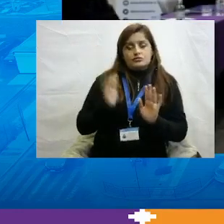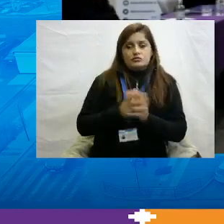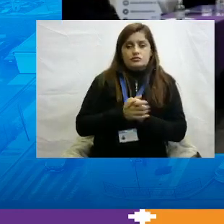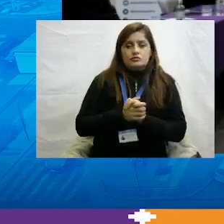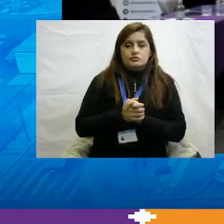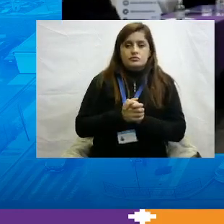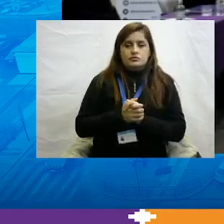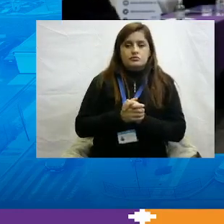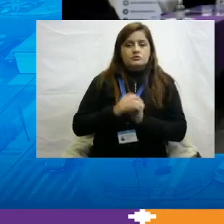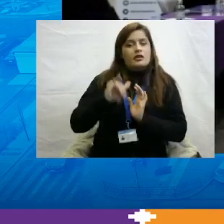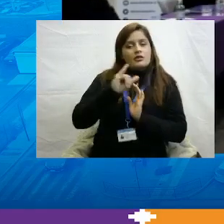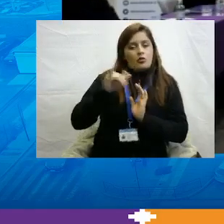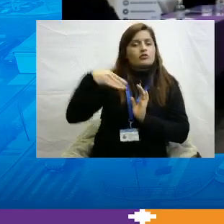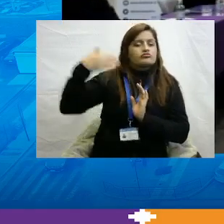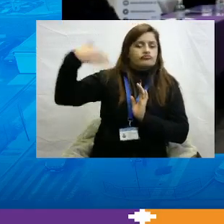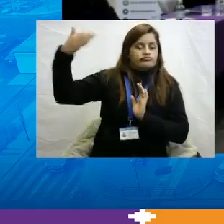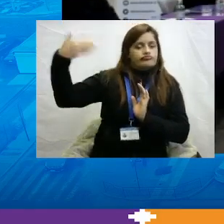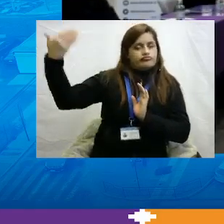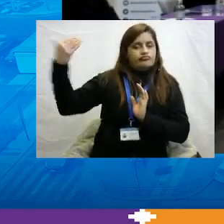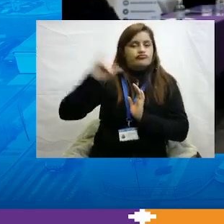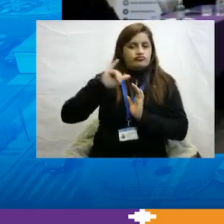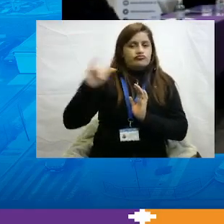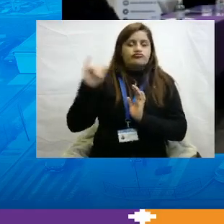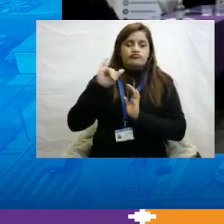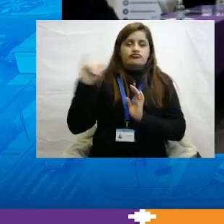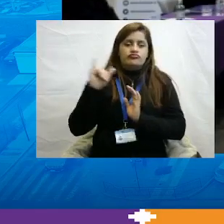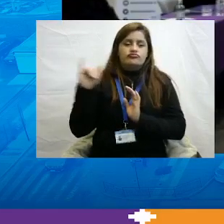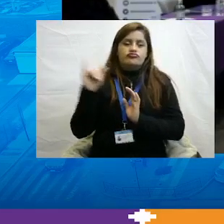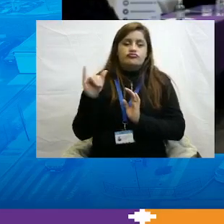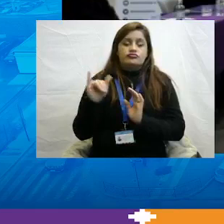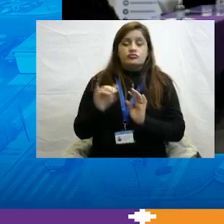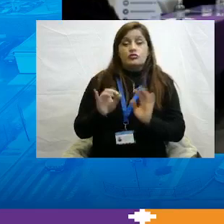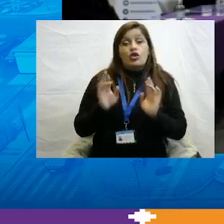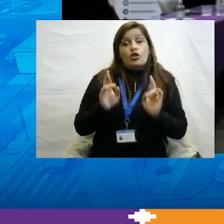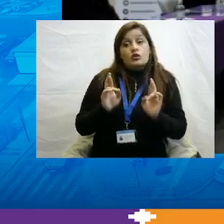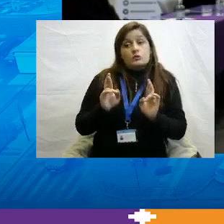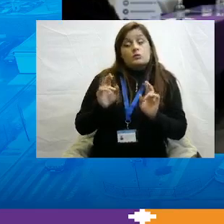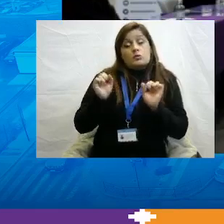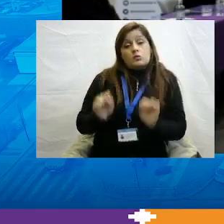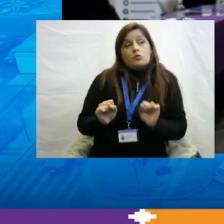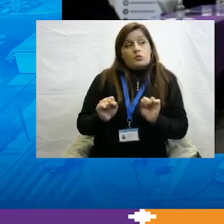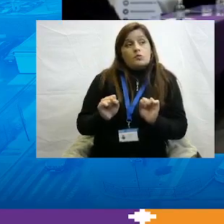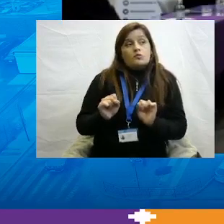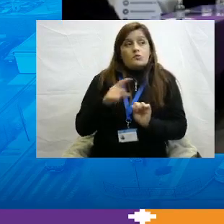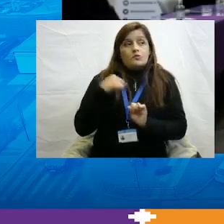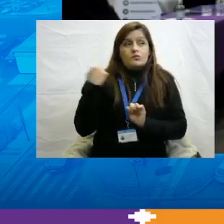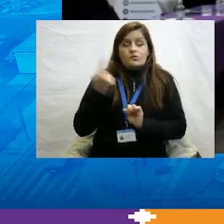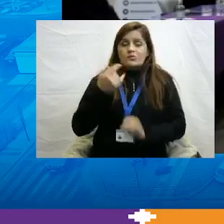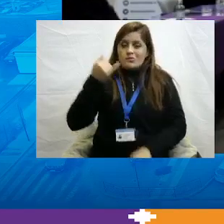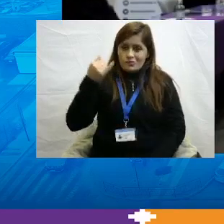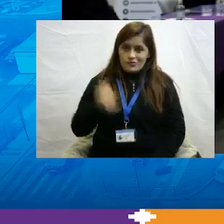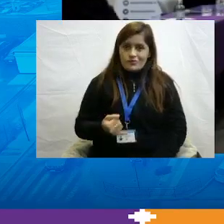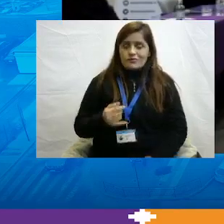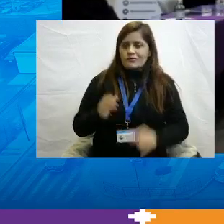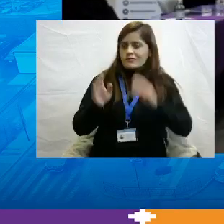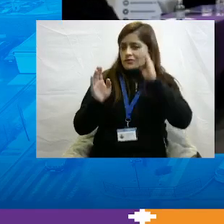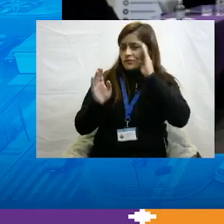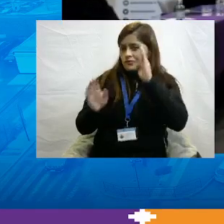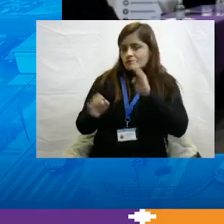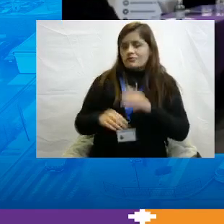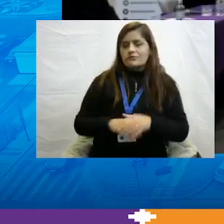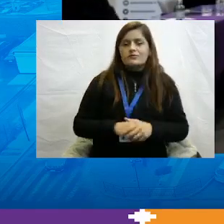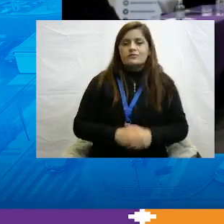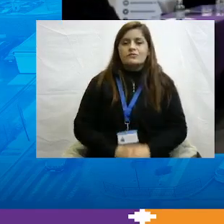que es un periodo más largo también. Si eso llegase a suceder, nosotros siempre estamos atentas a esas